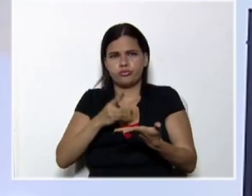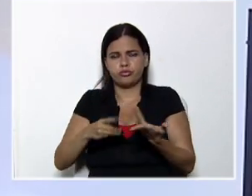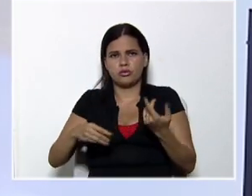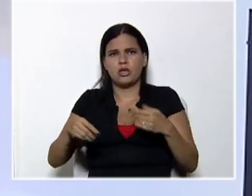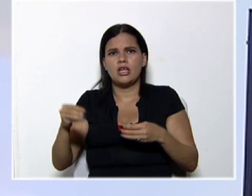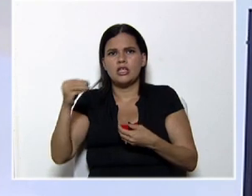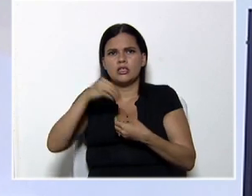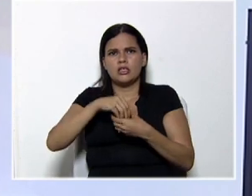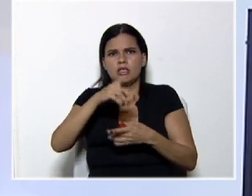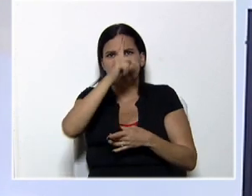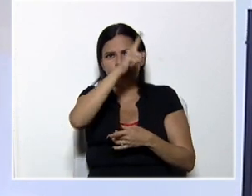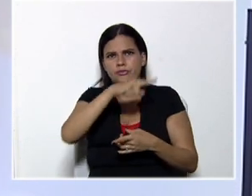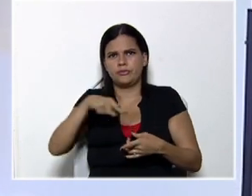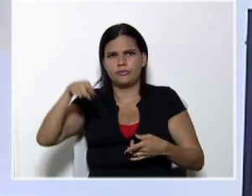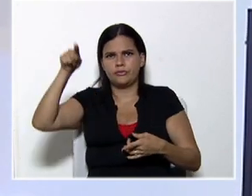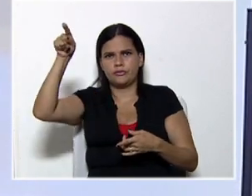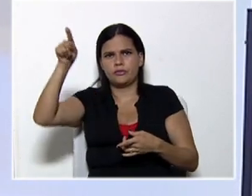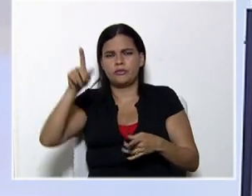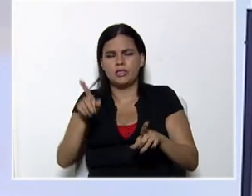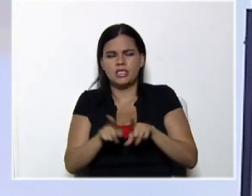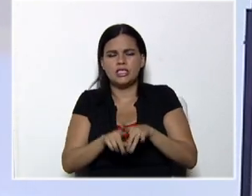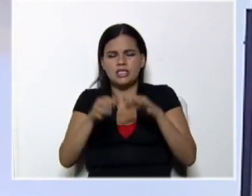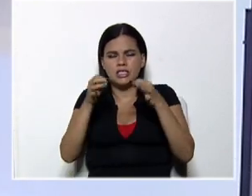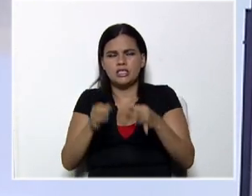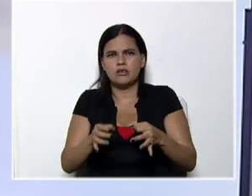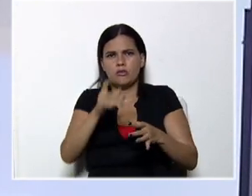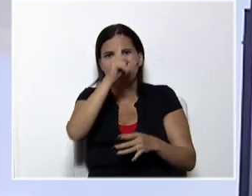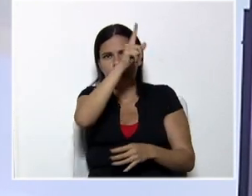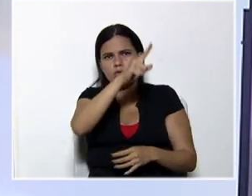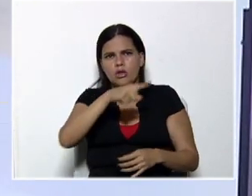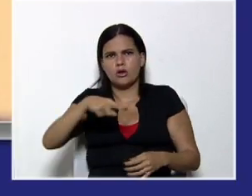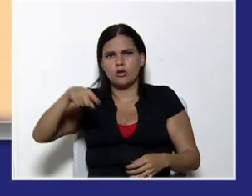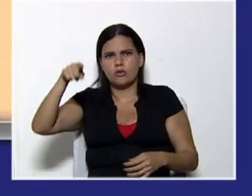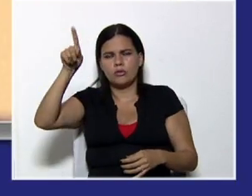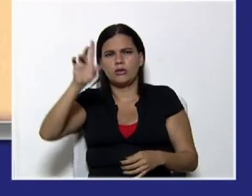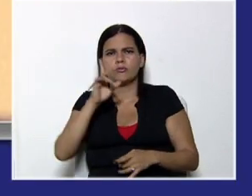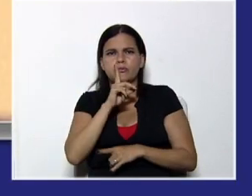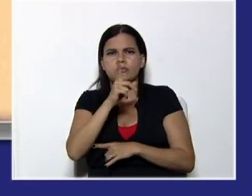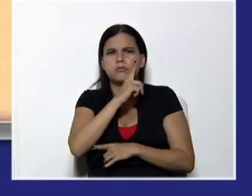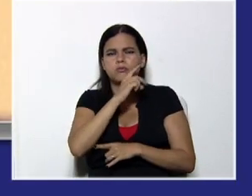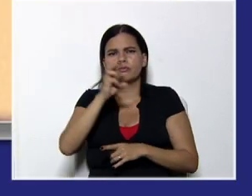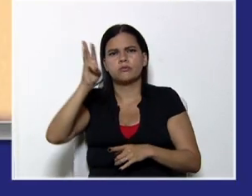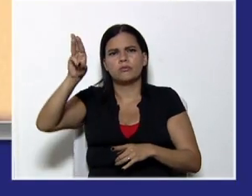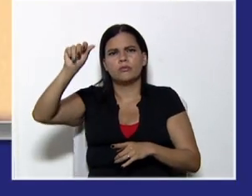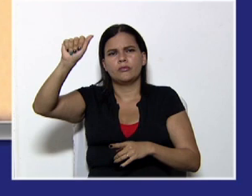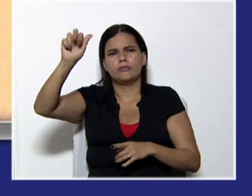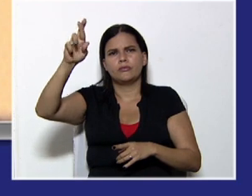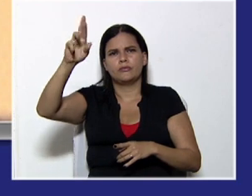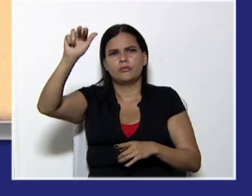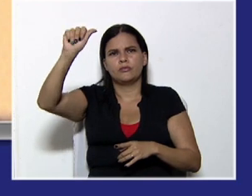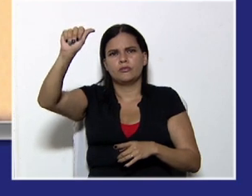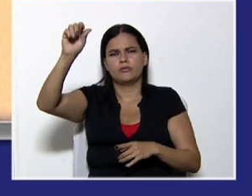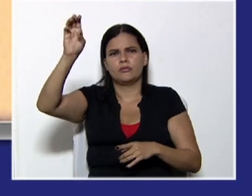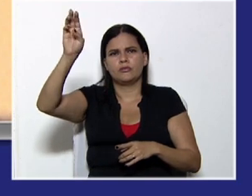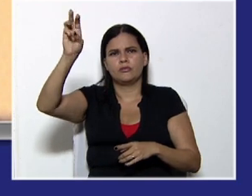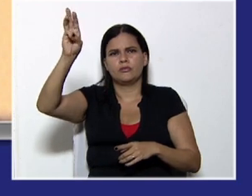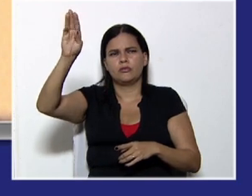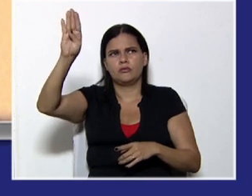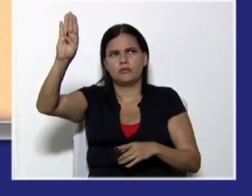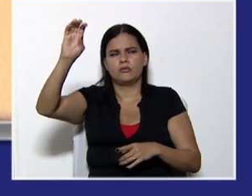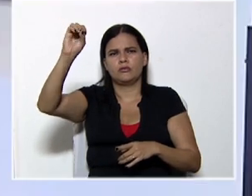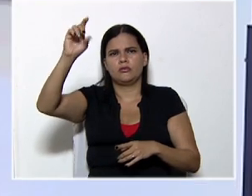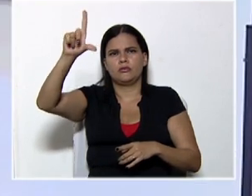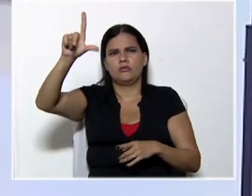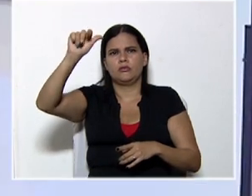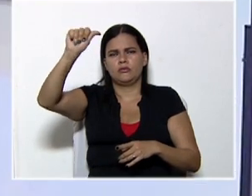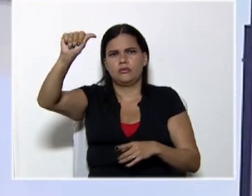trayectoria va a ser de esta forma, una curva que se llama parábola. La parábola se caracteriza porque va a